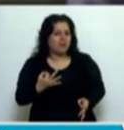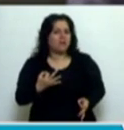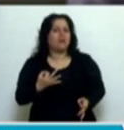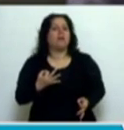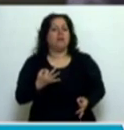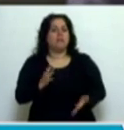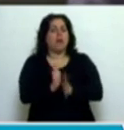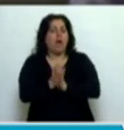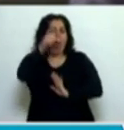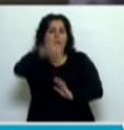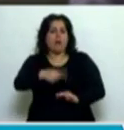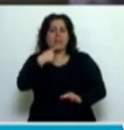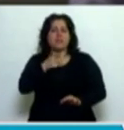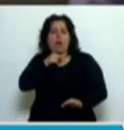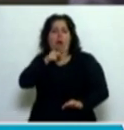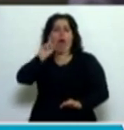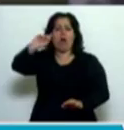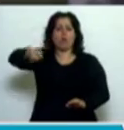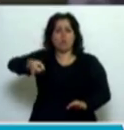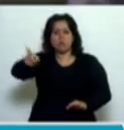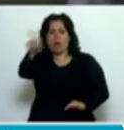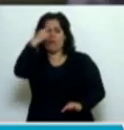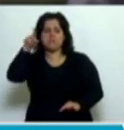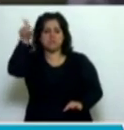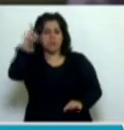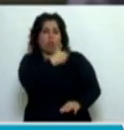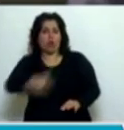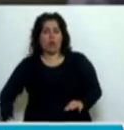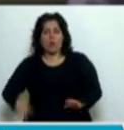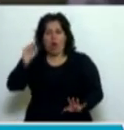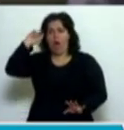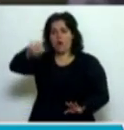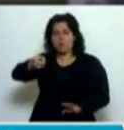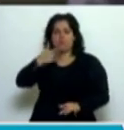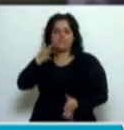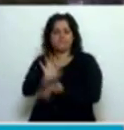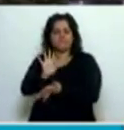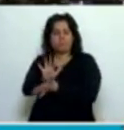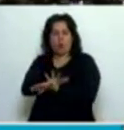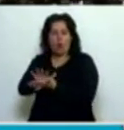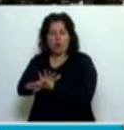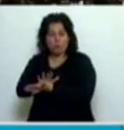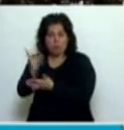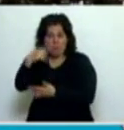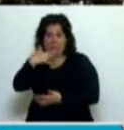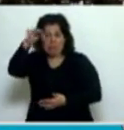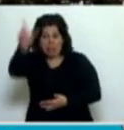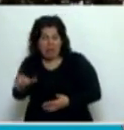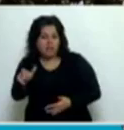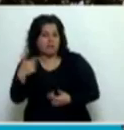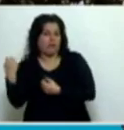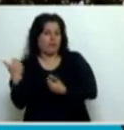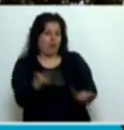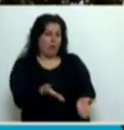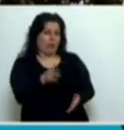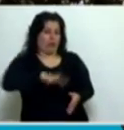que se acusa a un gobierno de ser estructuralmente corrupto cuando ese gobierno fortalece el Estado. Diputado,